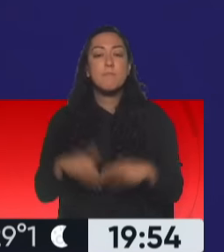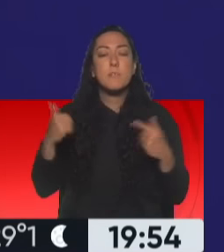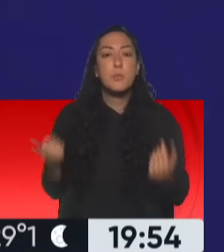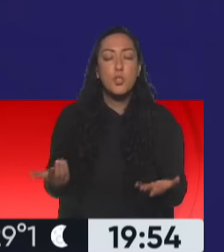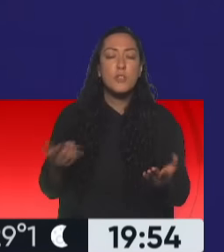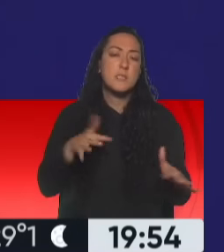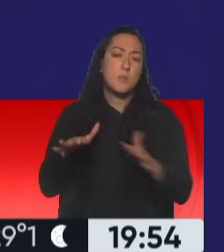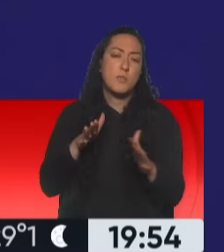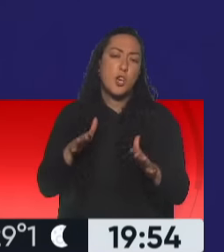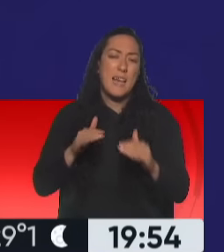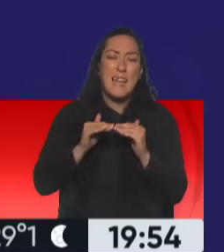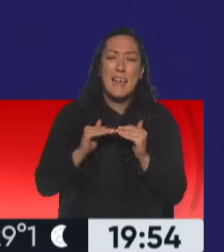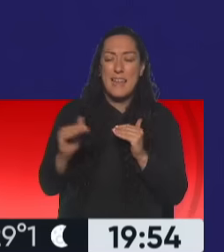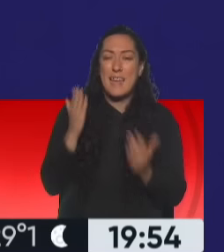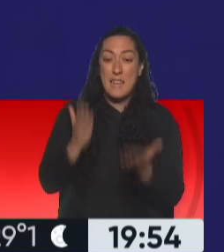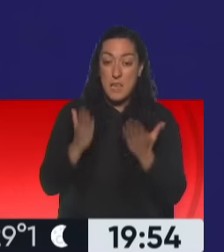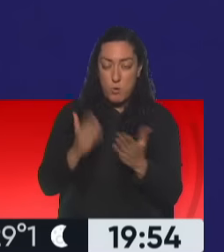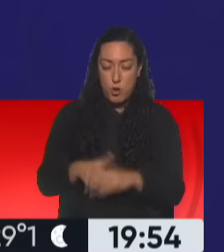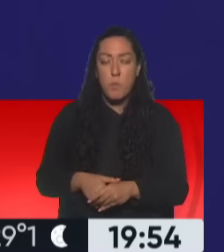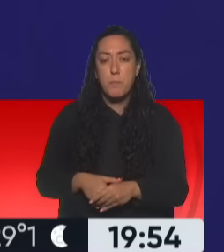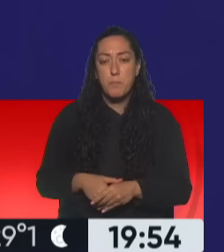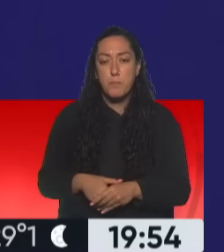situación de equilibrio, porque, digamos,